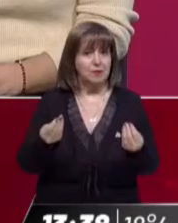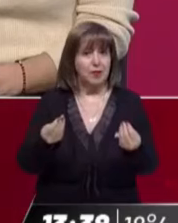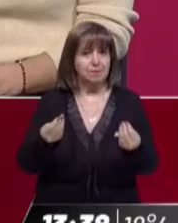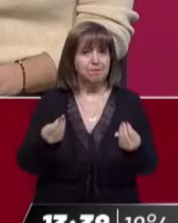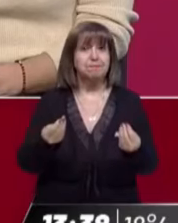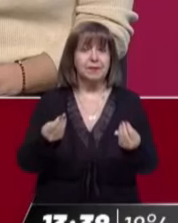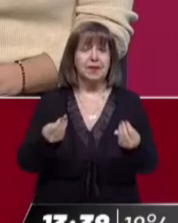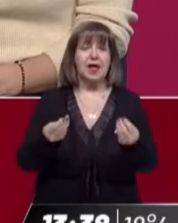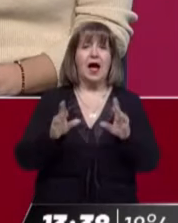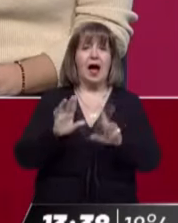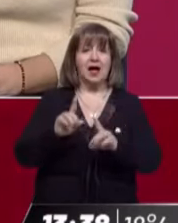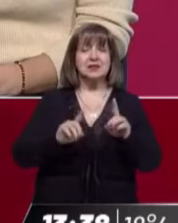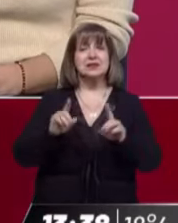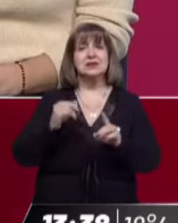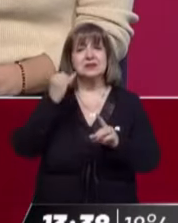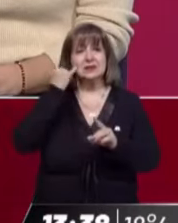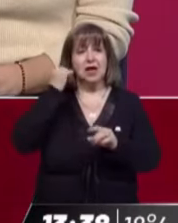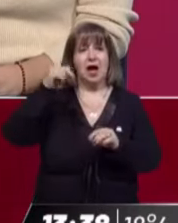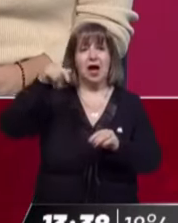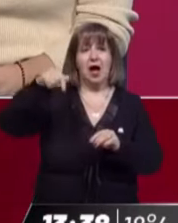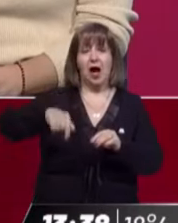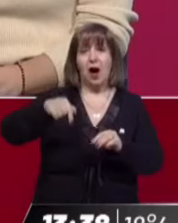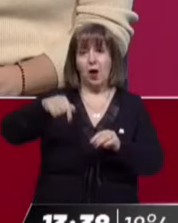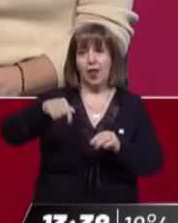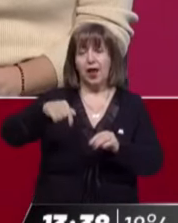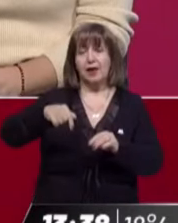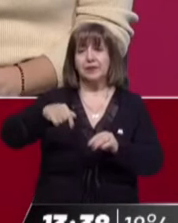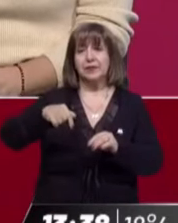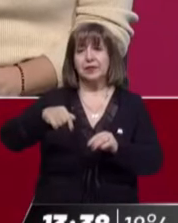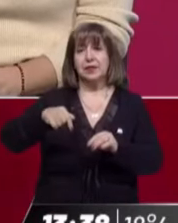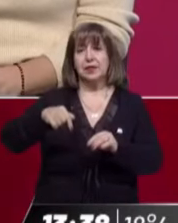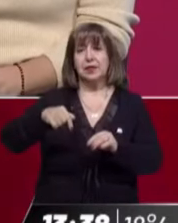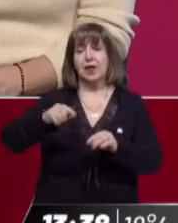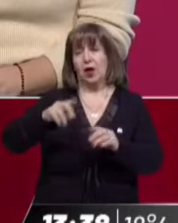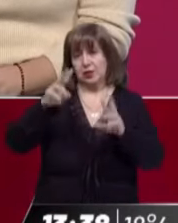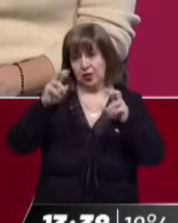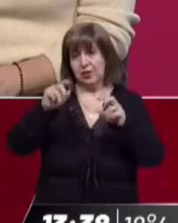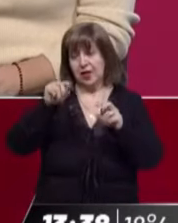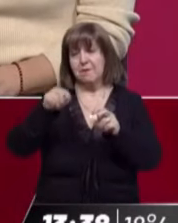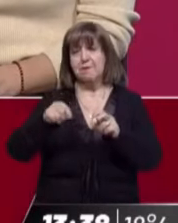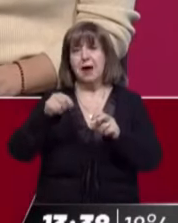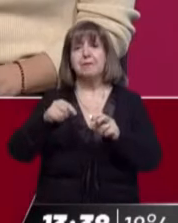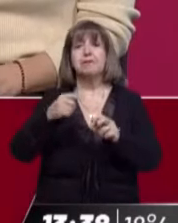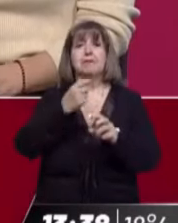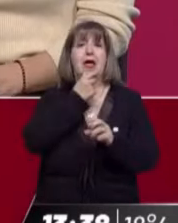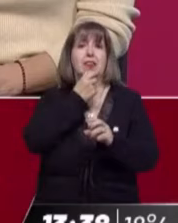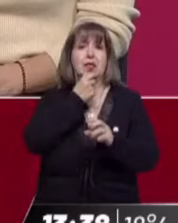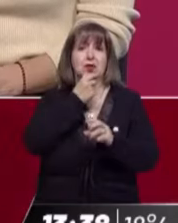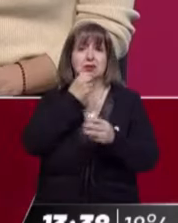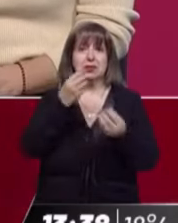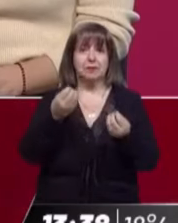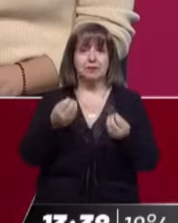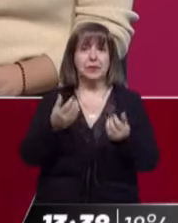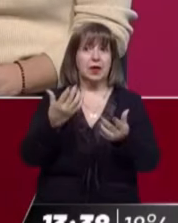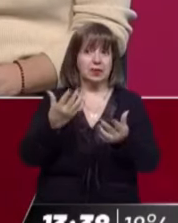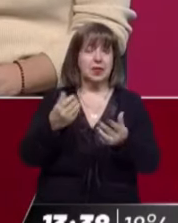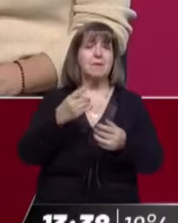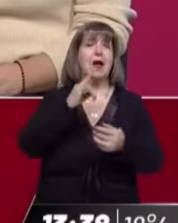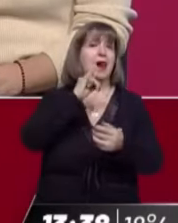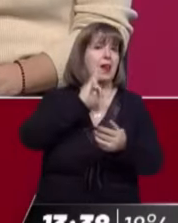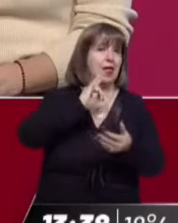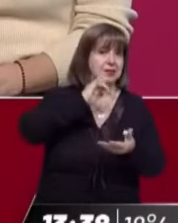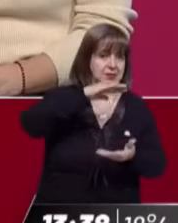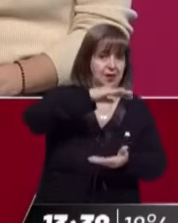situaciones similares por caso ya mismo nos vamos a a meter en otra situación que se da en nuestra provincia hablamos de la